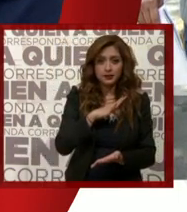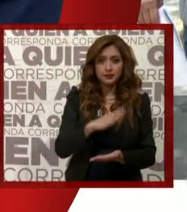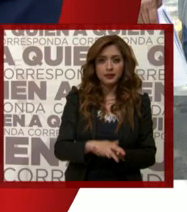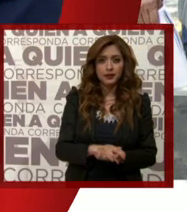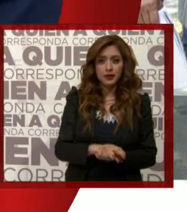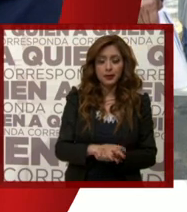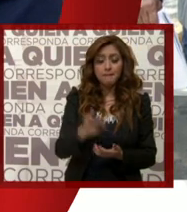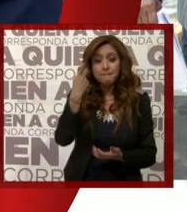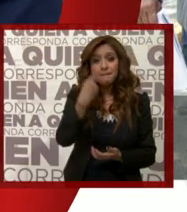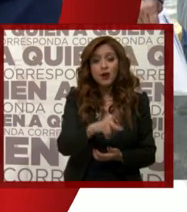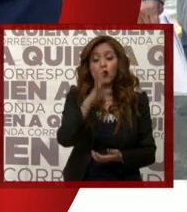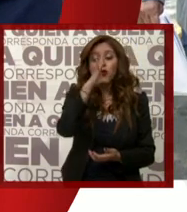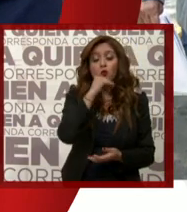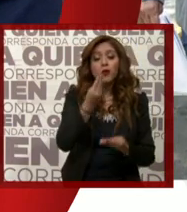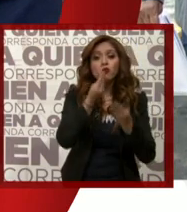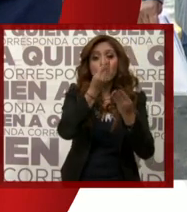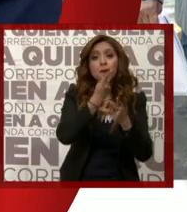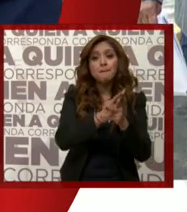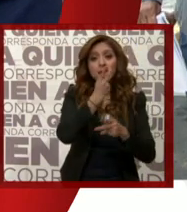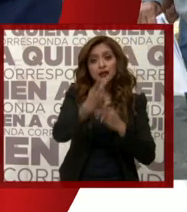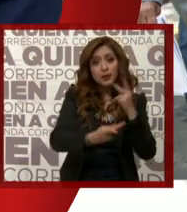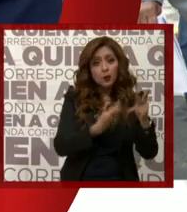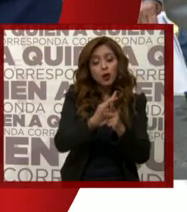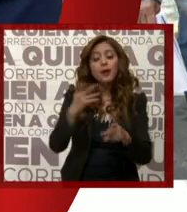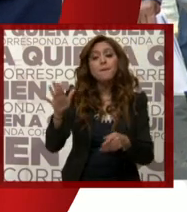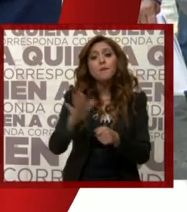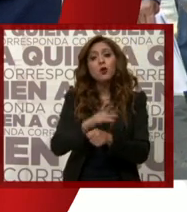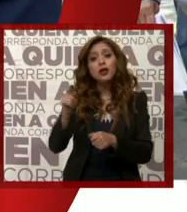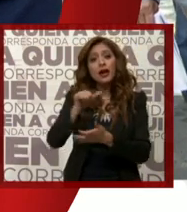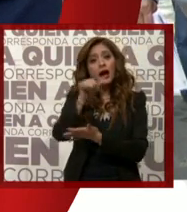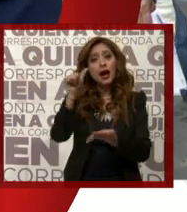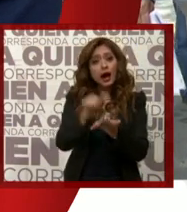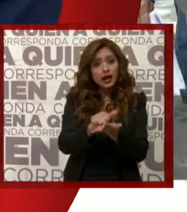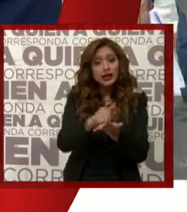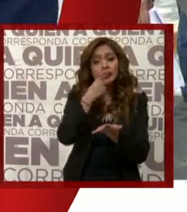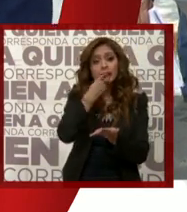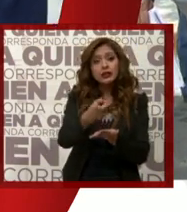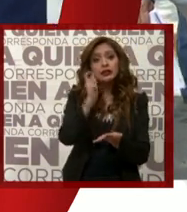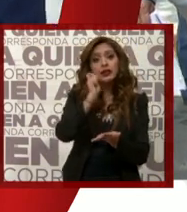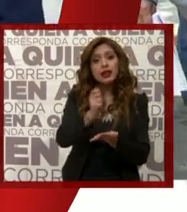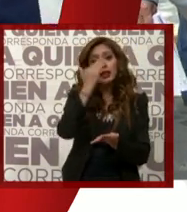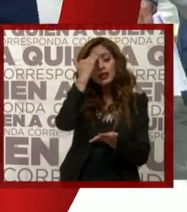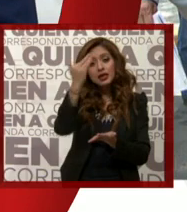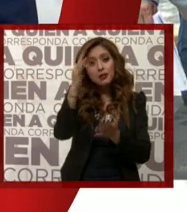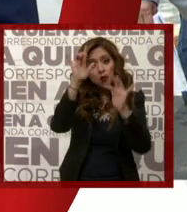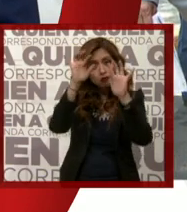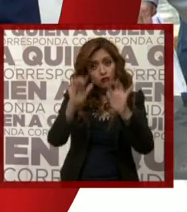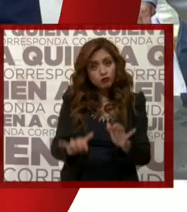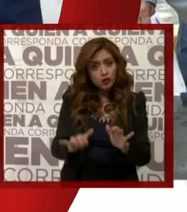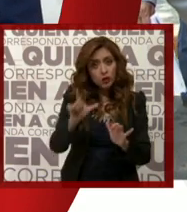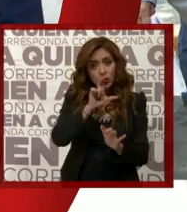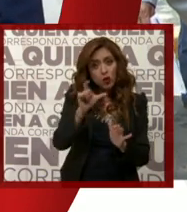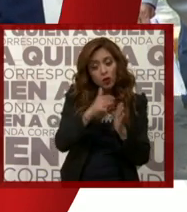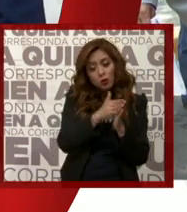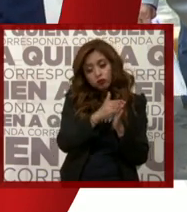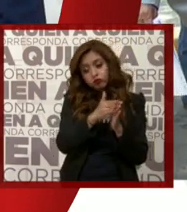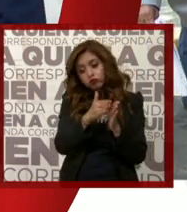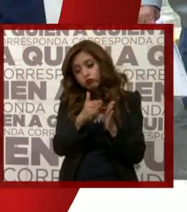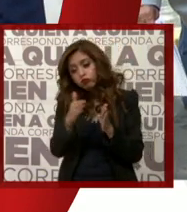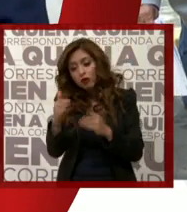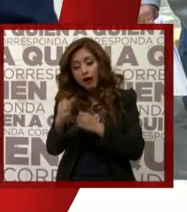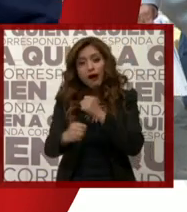el impedimento es que esta acta de nacimiento... Lo registraron fuera del tiempo. Exactamente, lo hice después de que nació, muchos años después de que